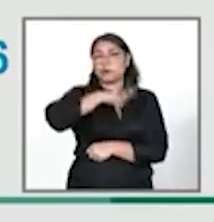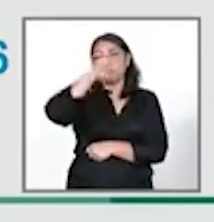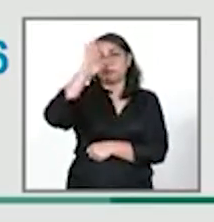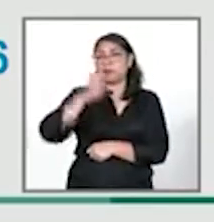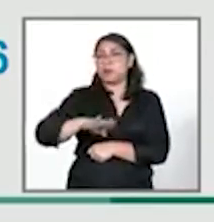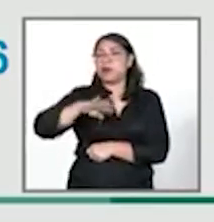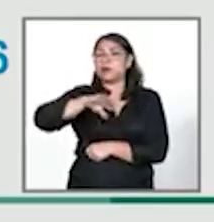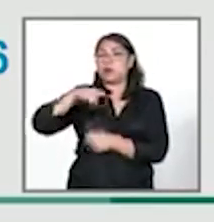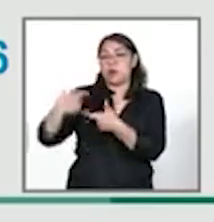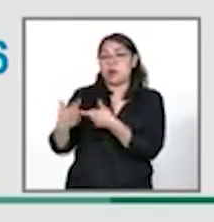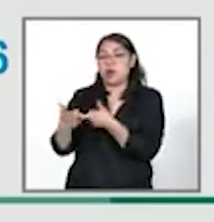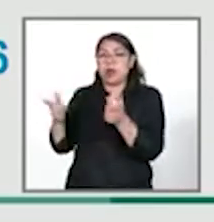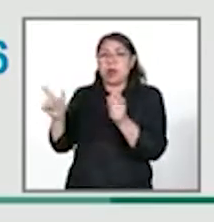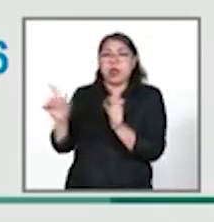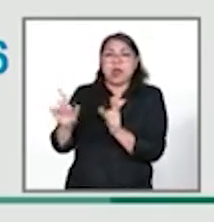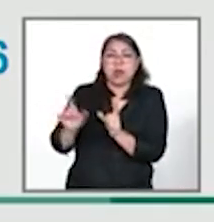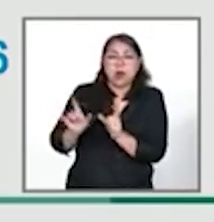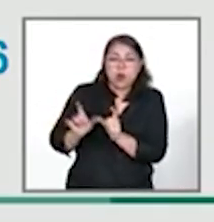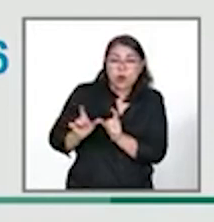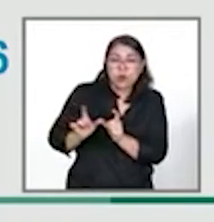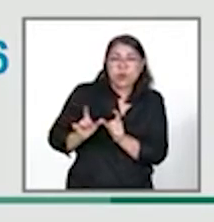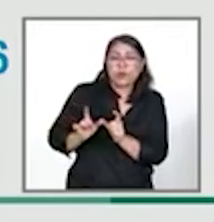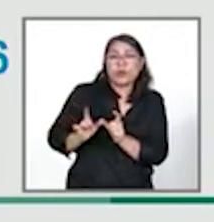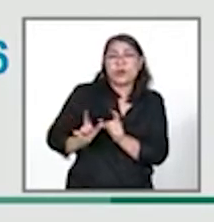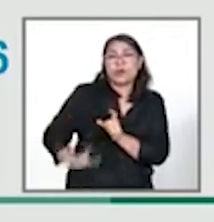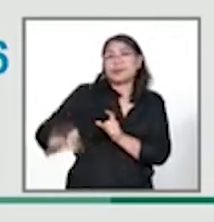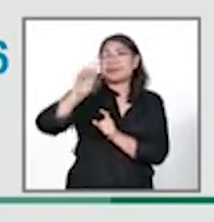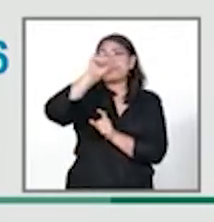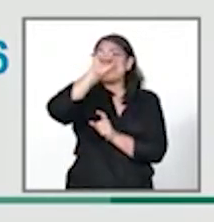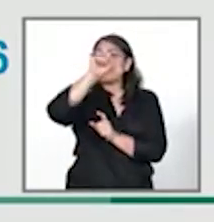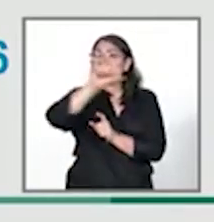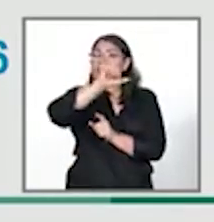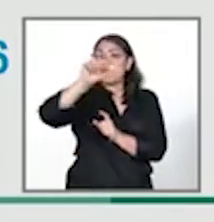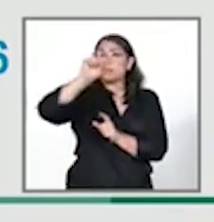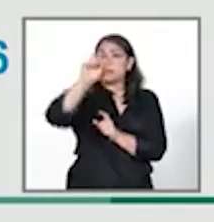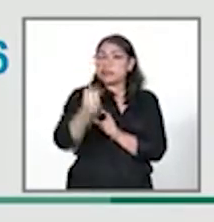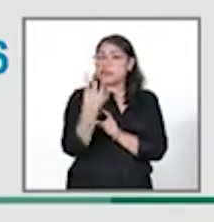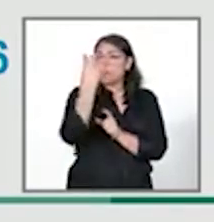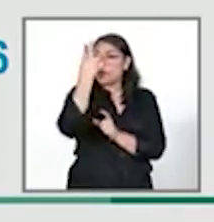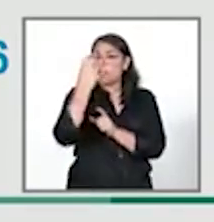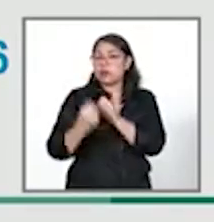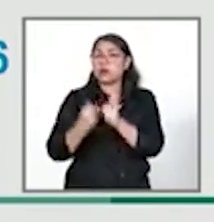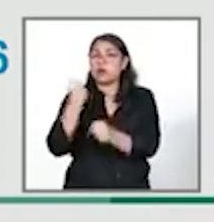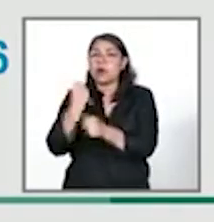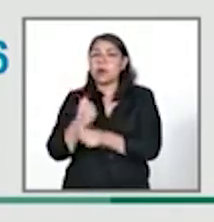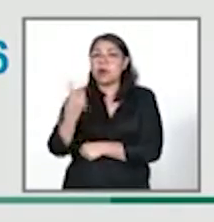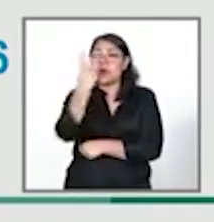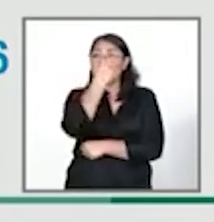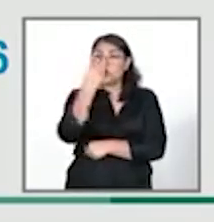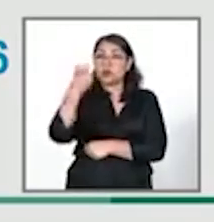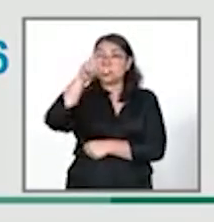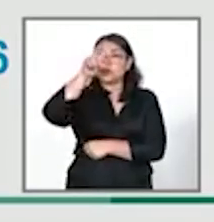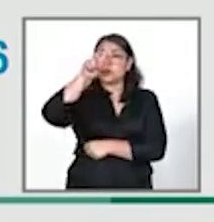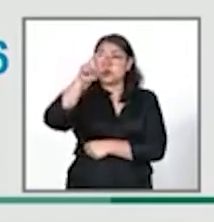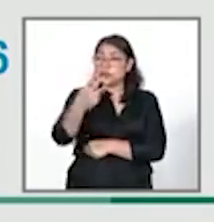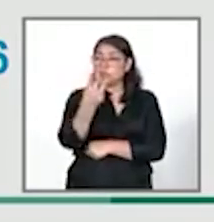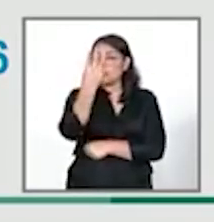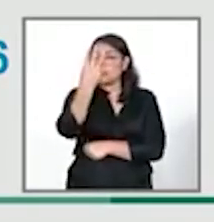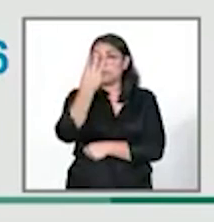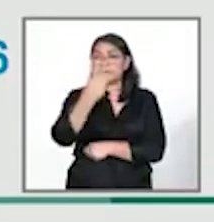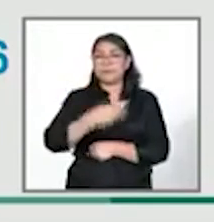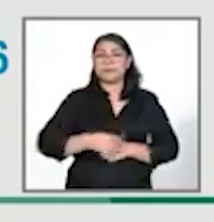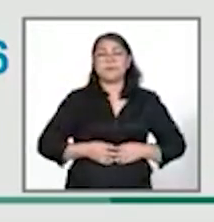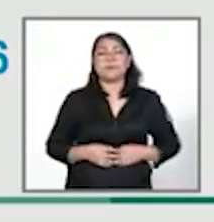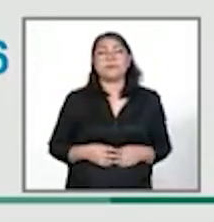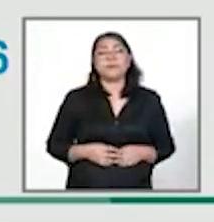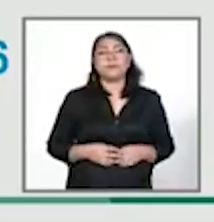defunciones. Y en tercer lugar, el grupo de 60 a 64 años de edad, con 233.